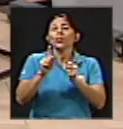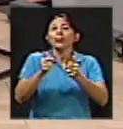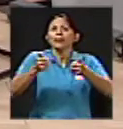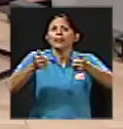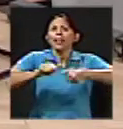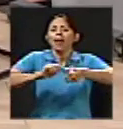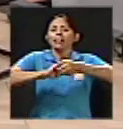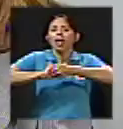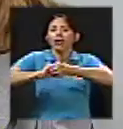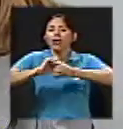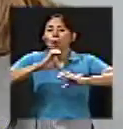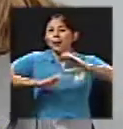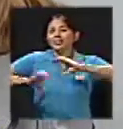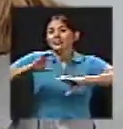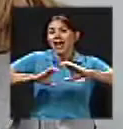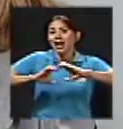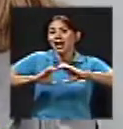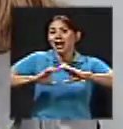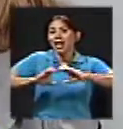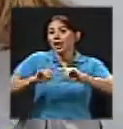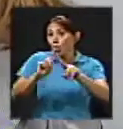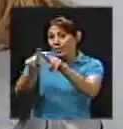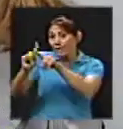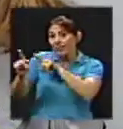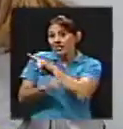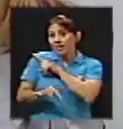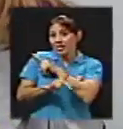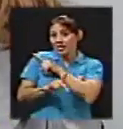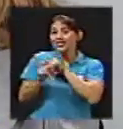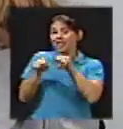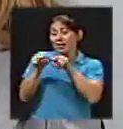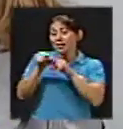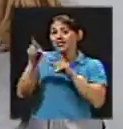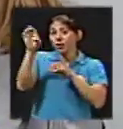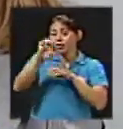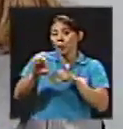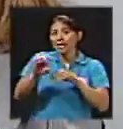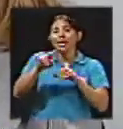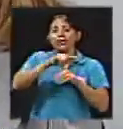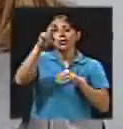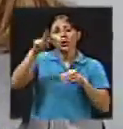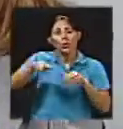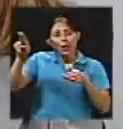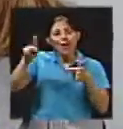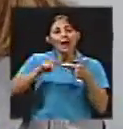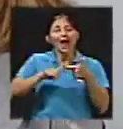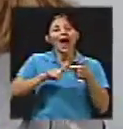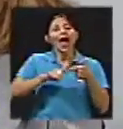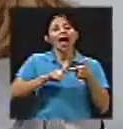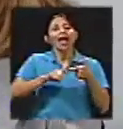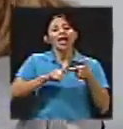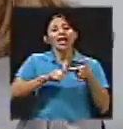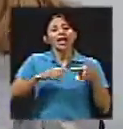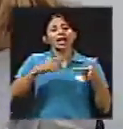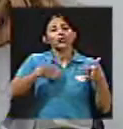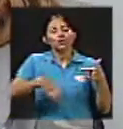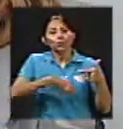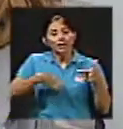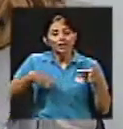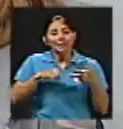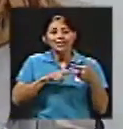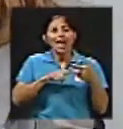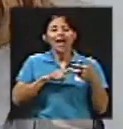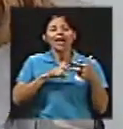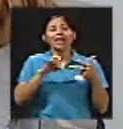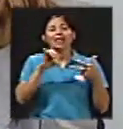son europeos pero no son parte de la Unión Europea: Noruega, Suiza, Liechtenstein e Islandia. Entonces, con esto vamos a tener ya,